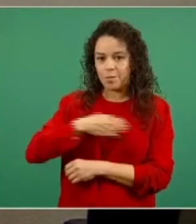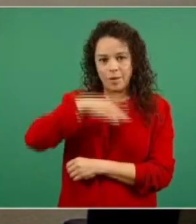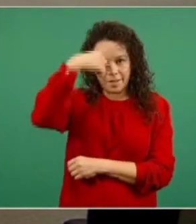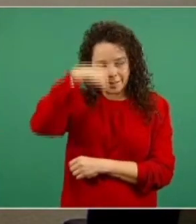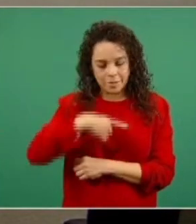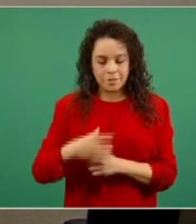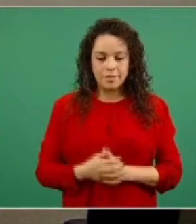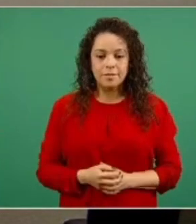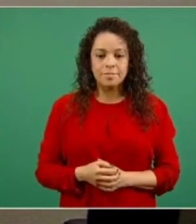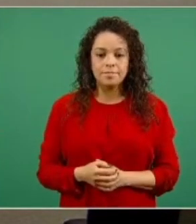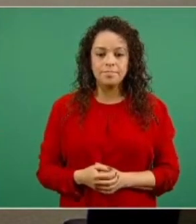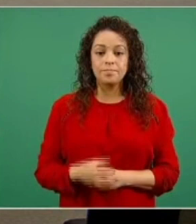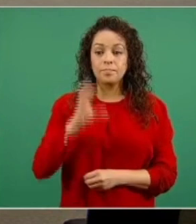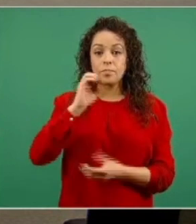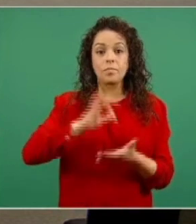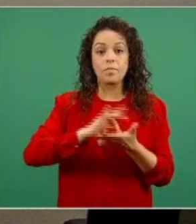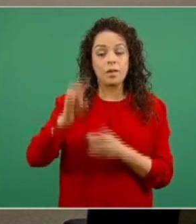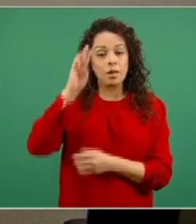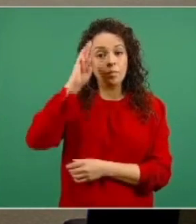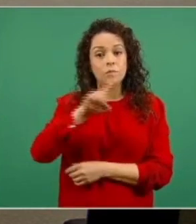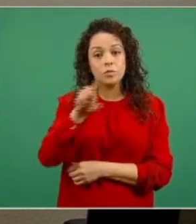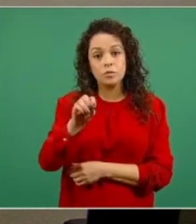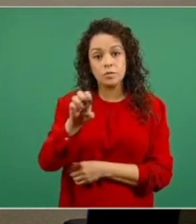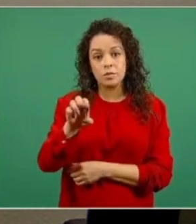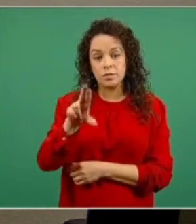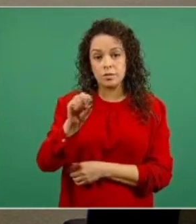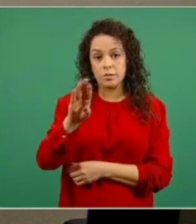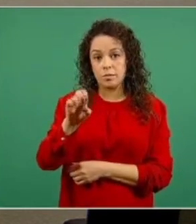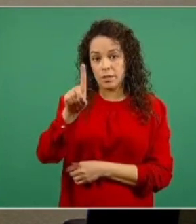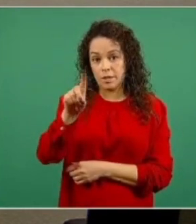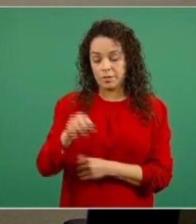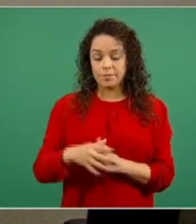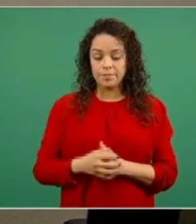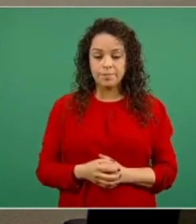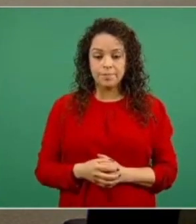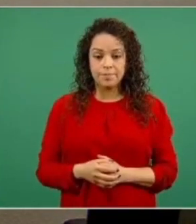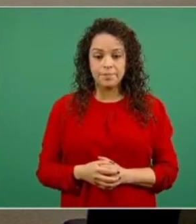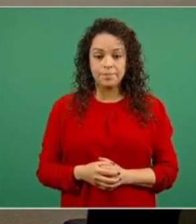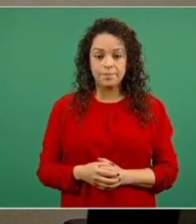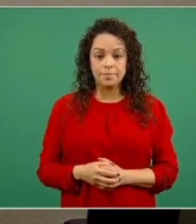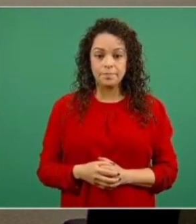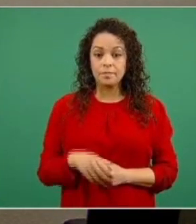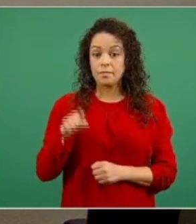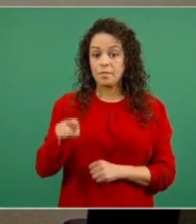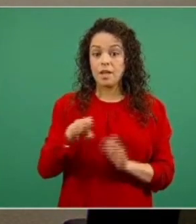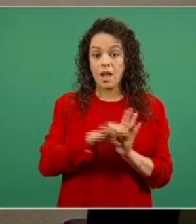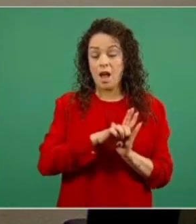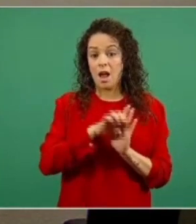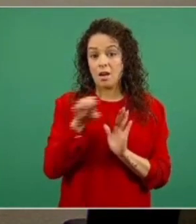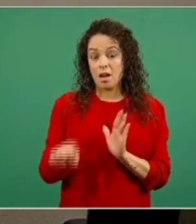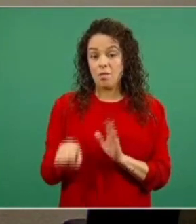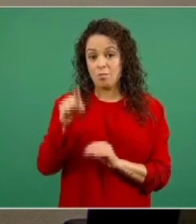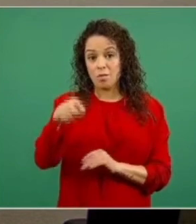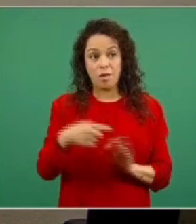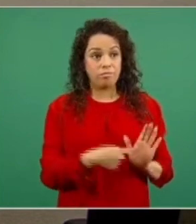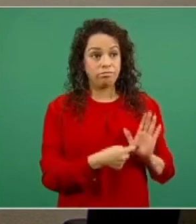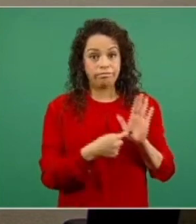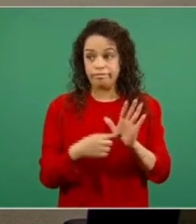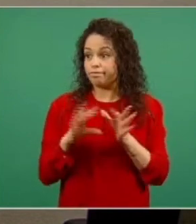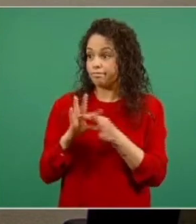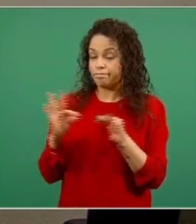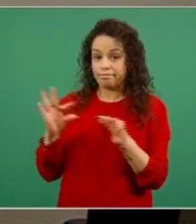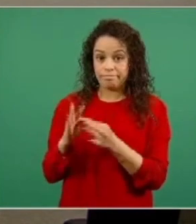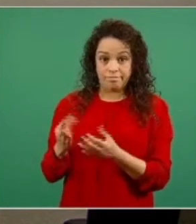Muchas gracias, maestro Zoé Robledo. Creo que el ejemplo que nos